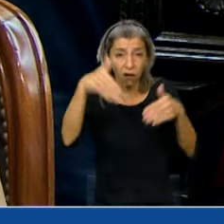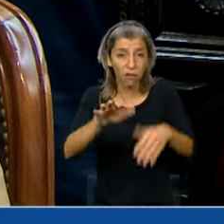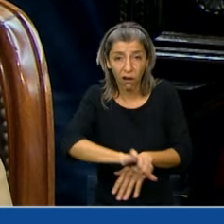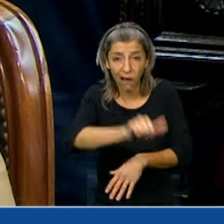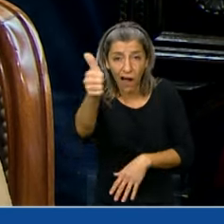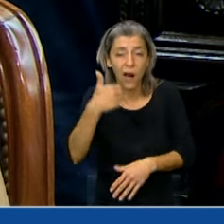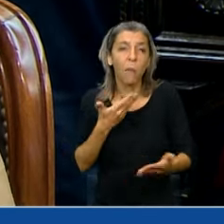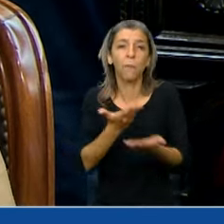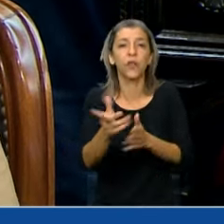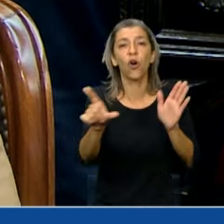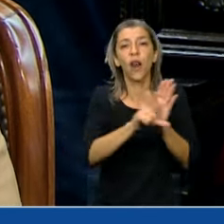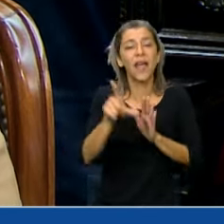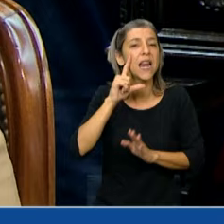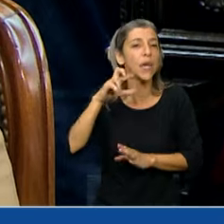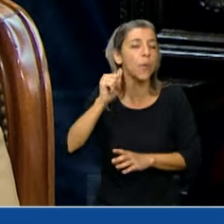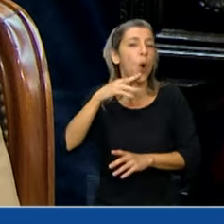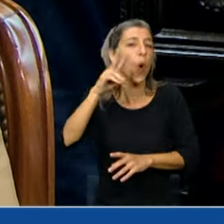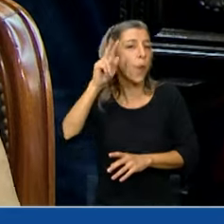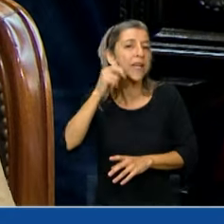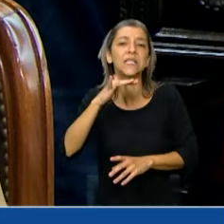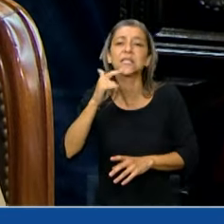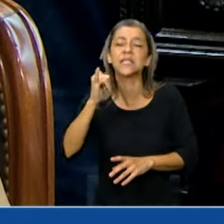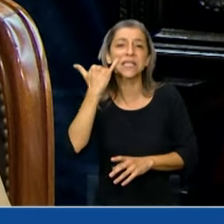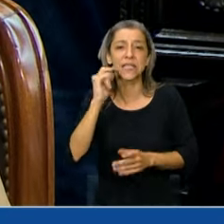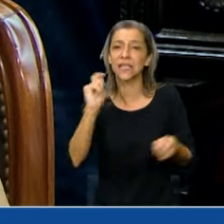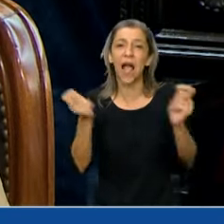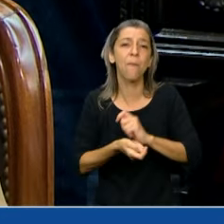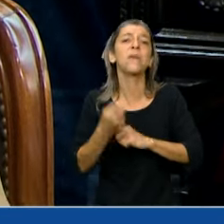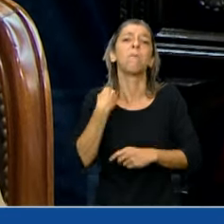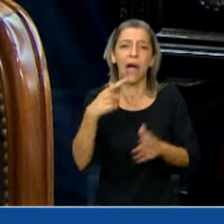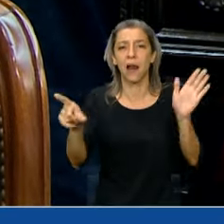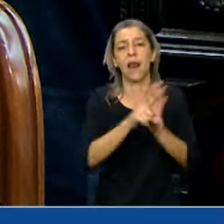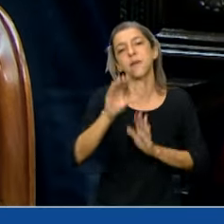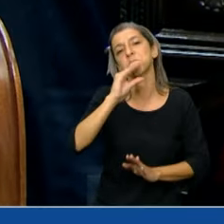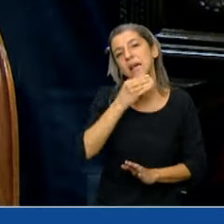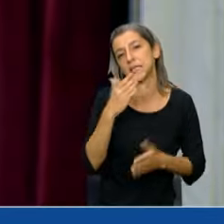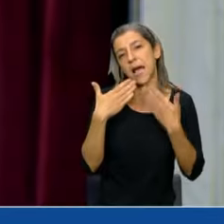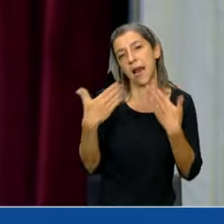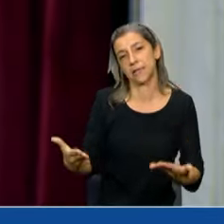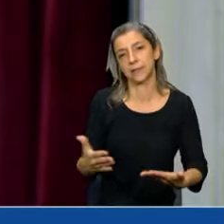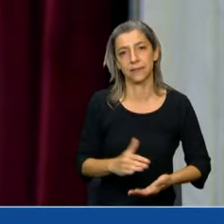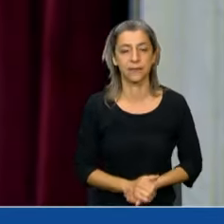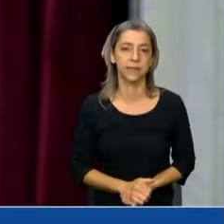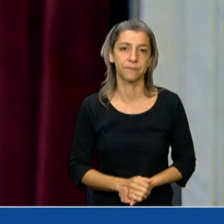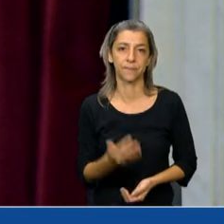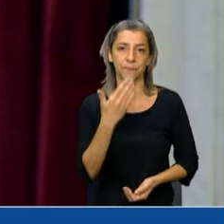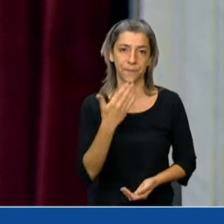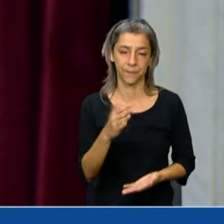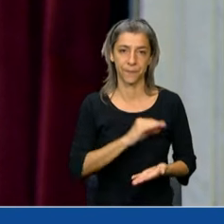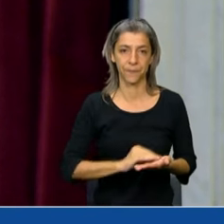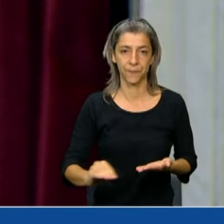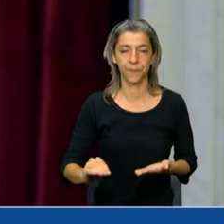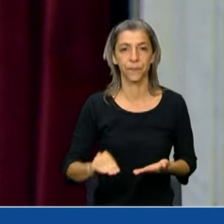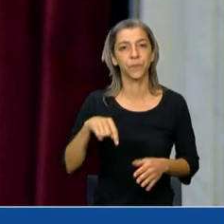lipov y se pase a llamar la ley masa gracias gracias diputada